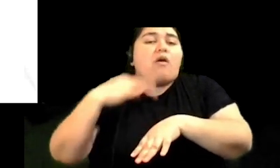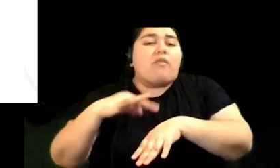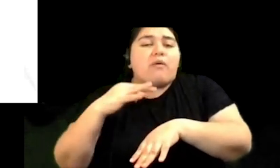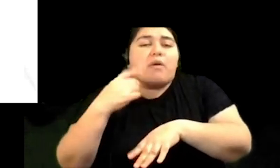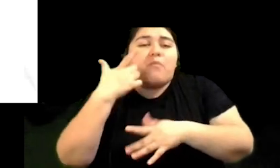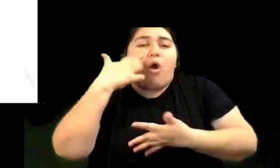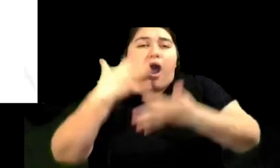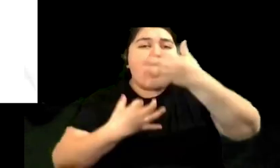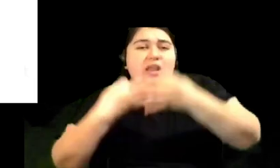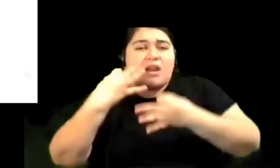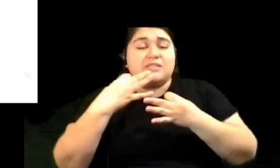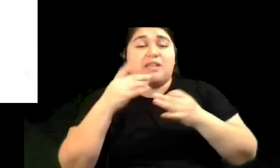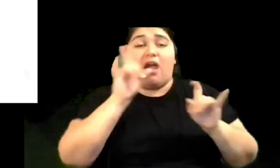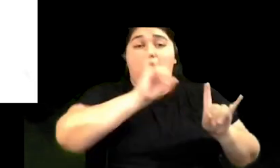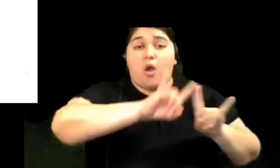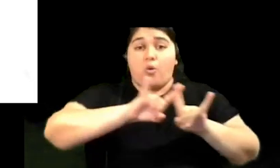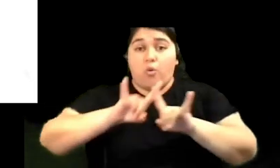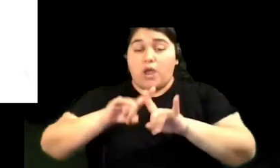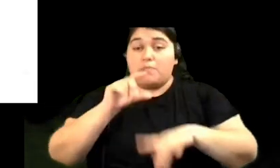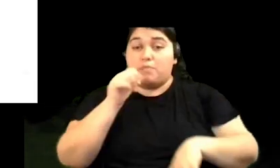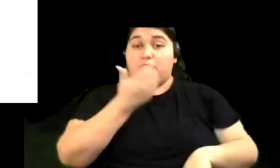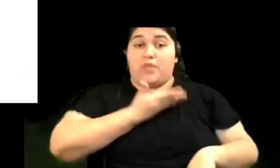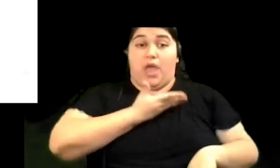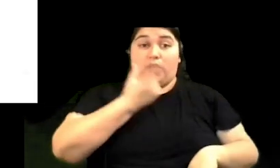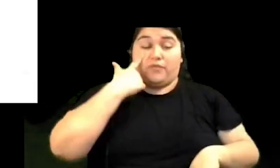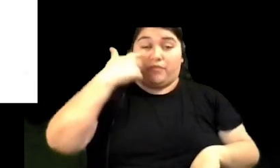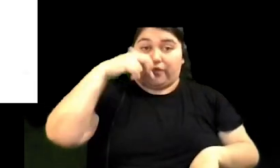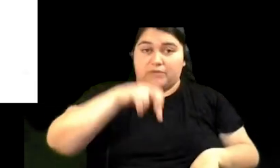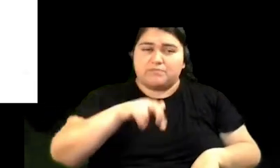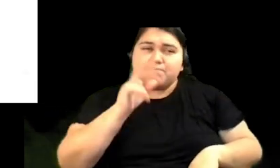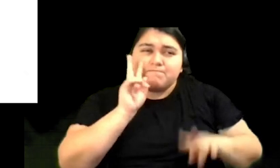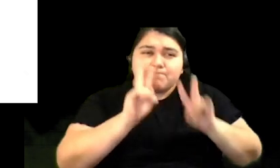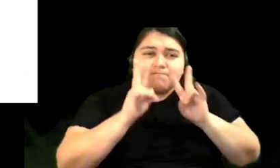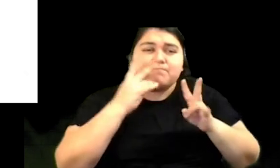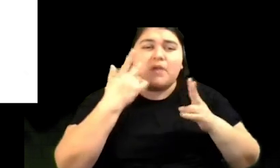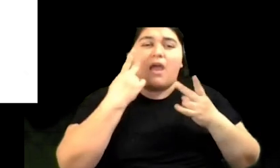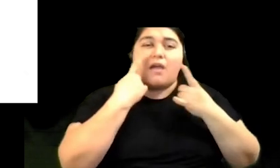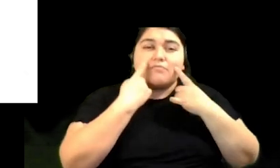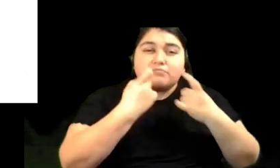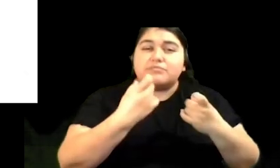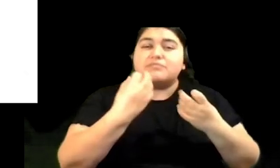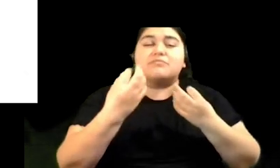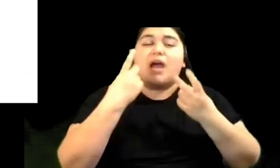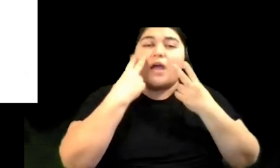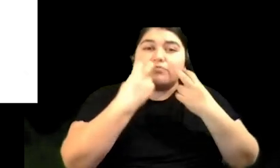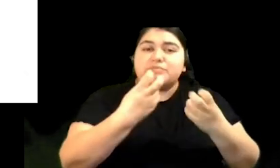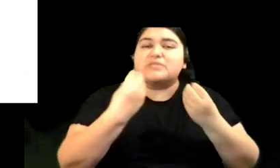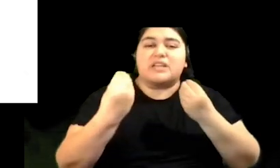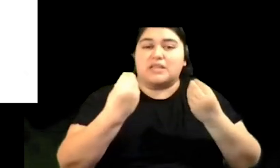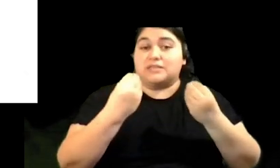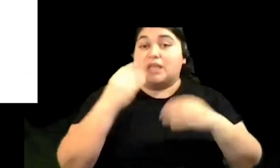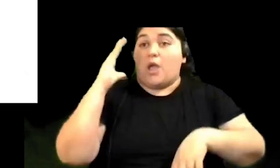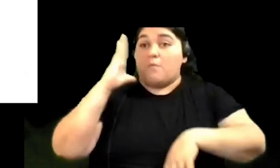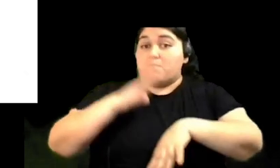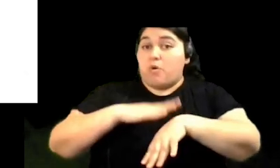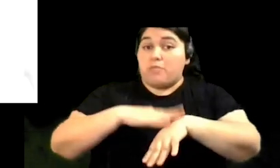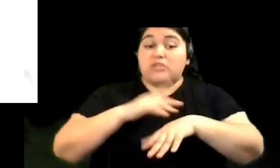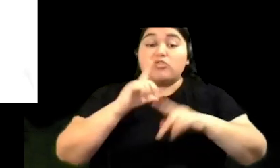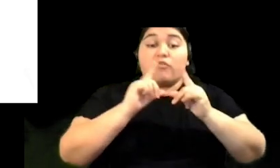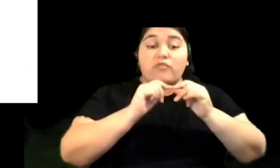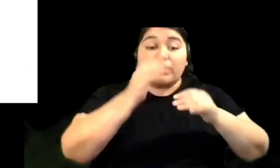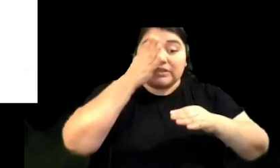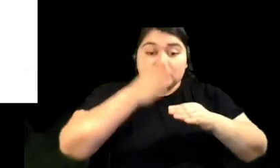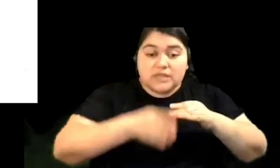tiene la página web de la administración, en la cual a partir de qué fecha se retiran del listado